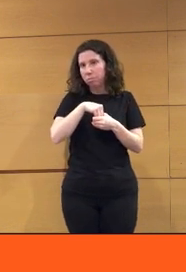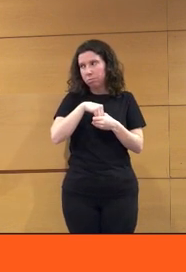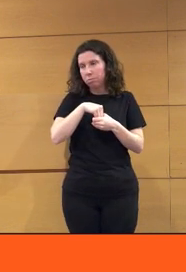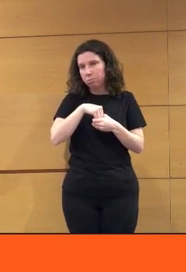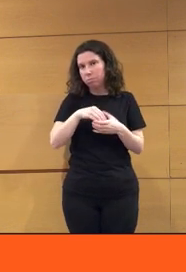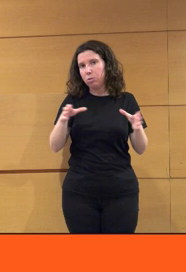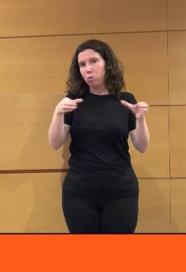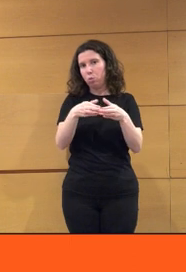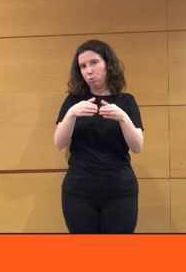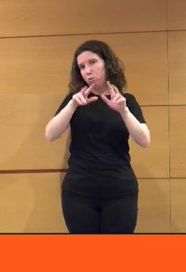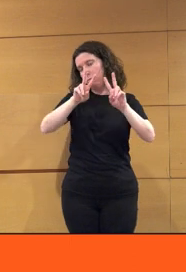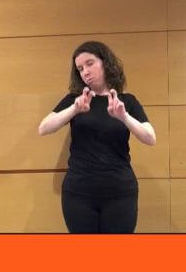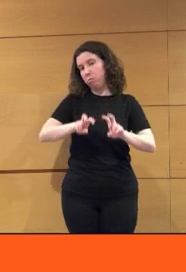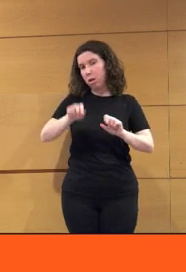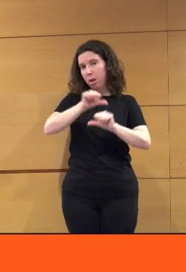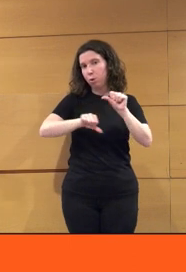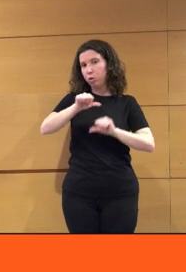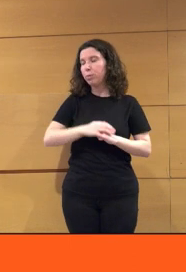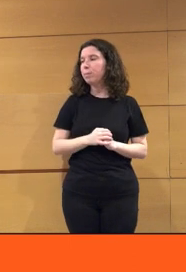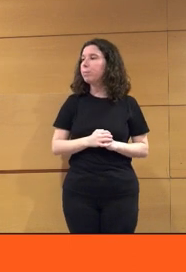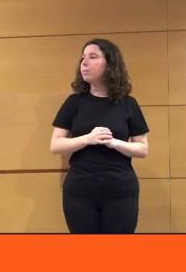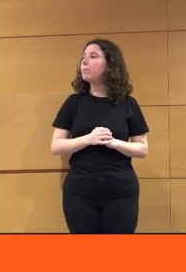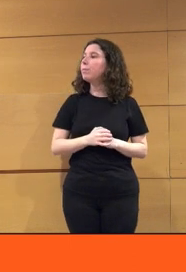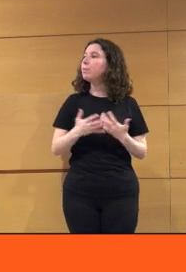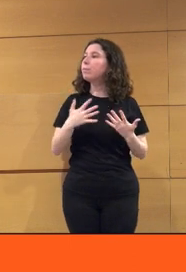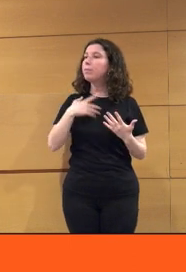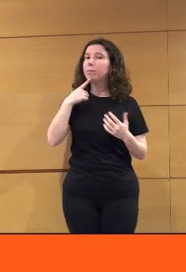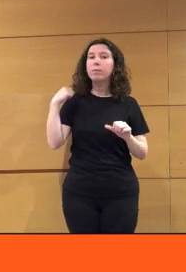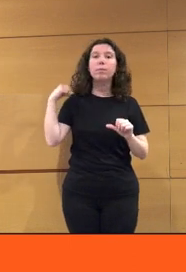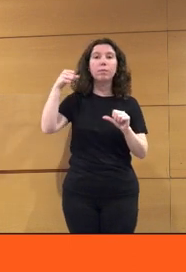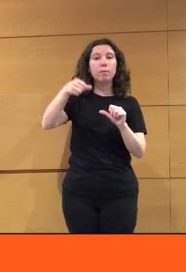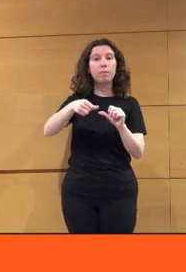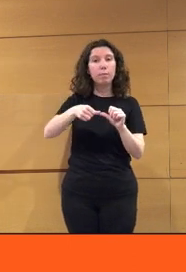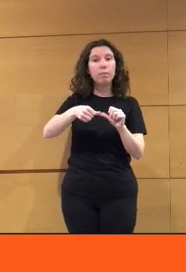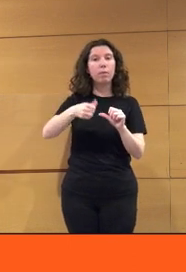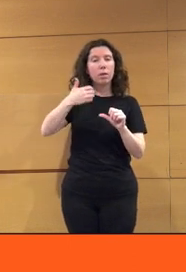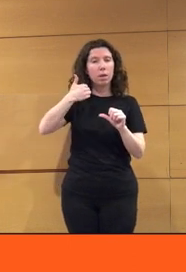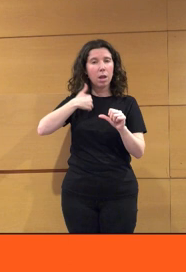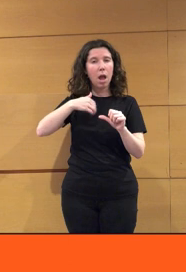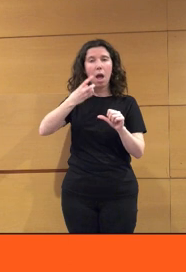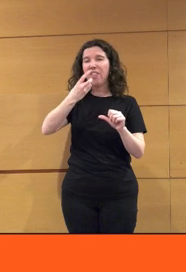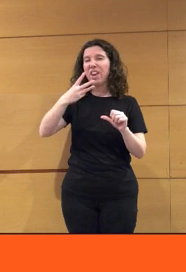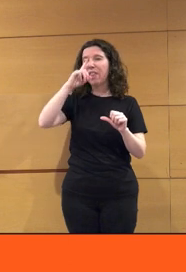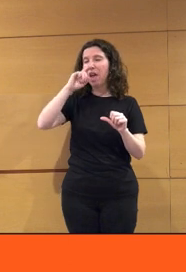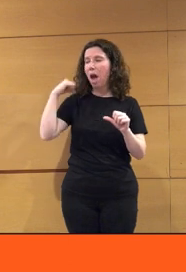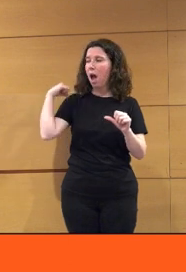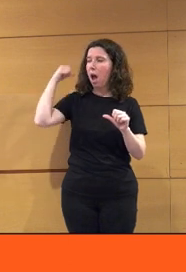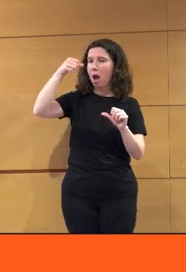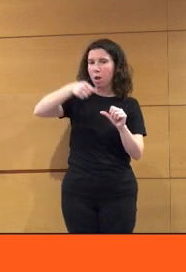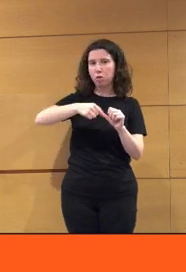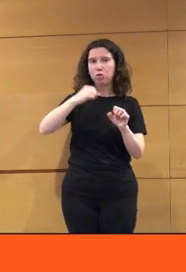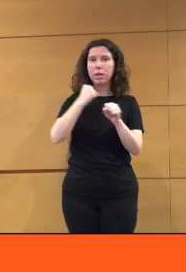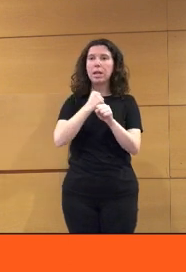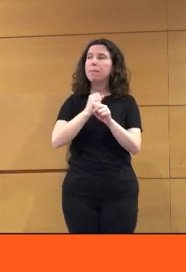en nuestro laboratorio. Entonces, hemos trabajado en desde hace varios años, desde hace más de 13 años, en